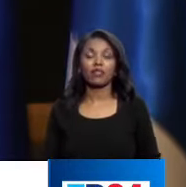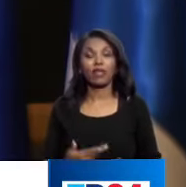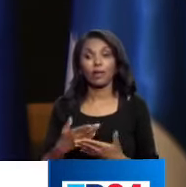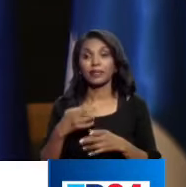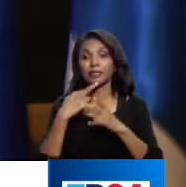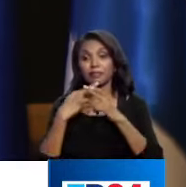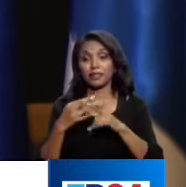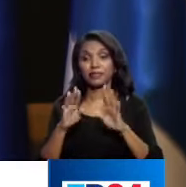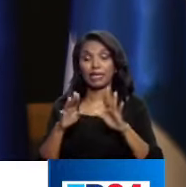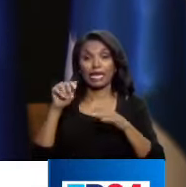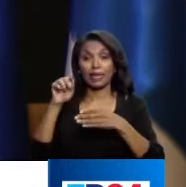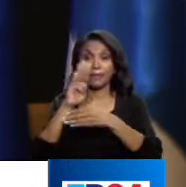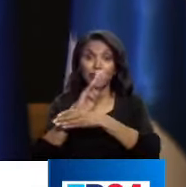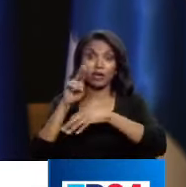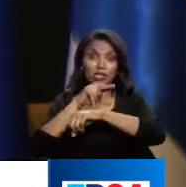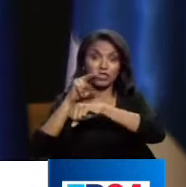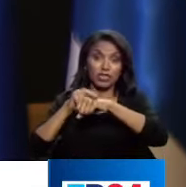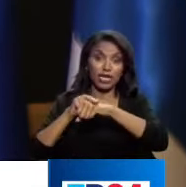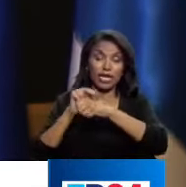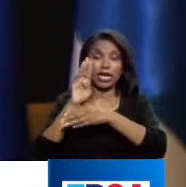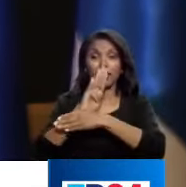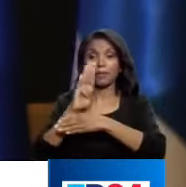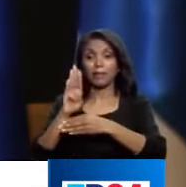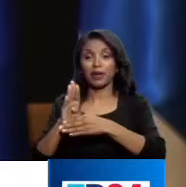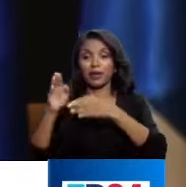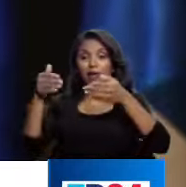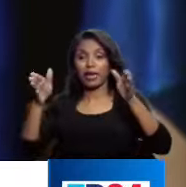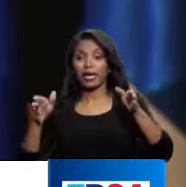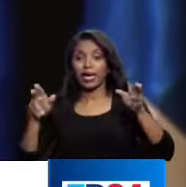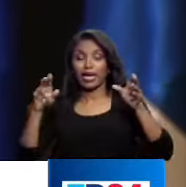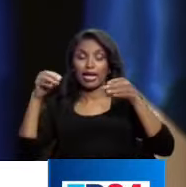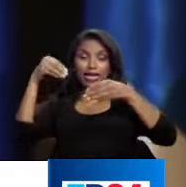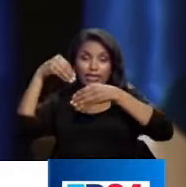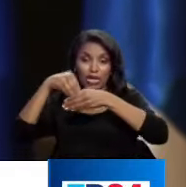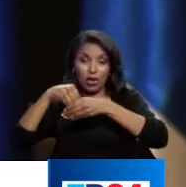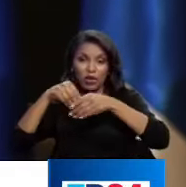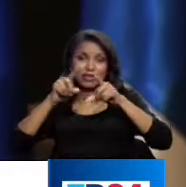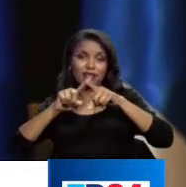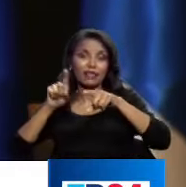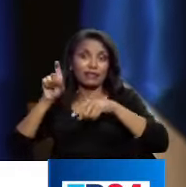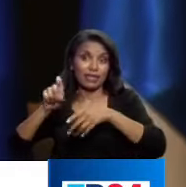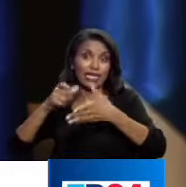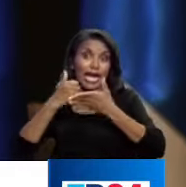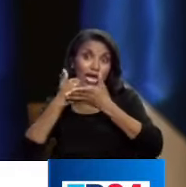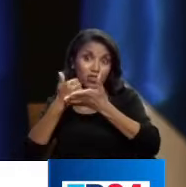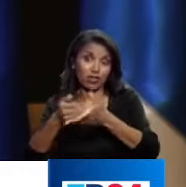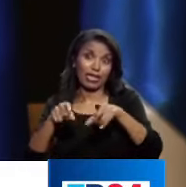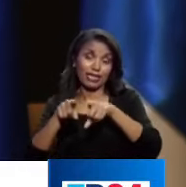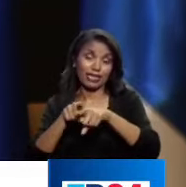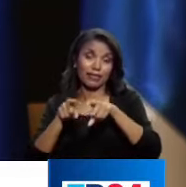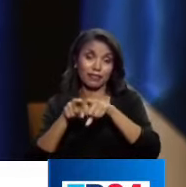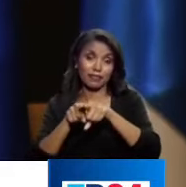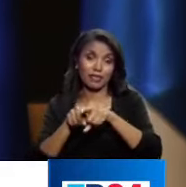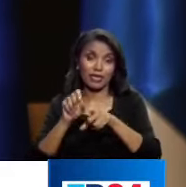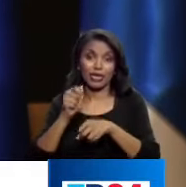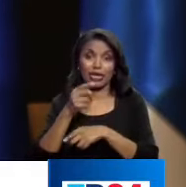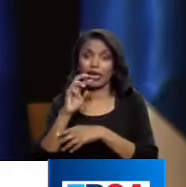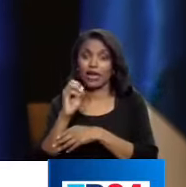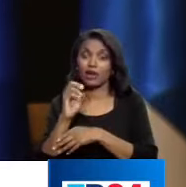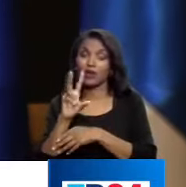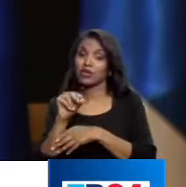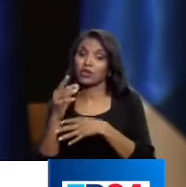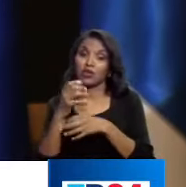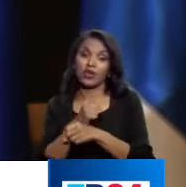ahorro, Banco Nacional, Banco de Desarrollo Agropecuario, deberían ayudar al sector agropecuario y no lo